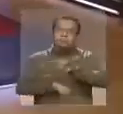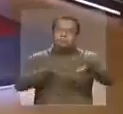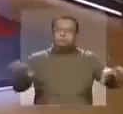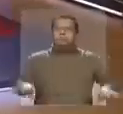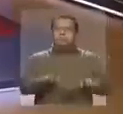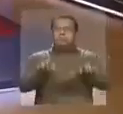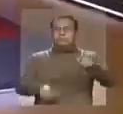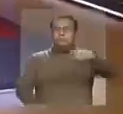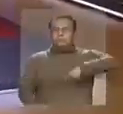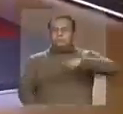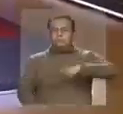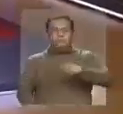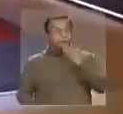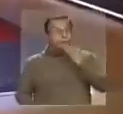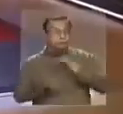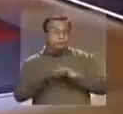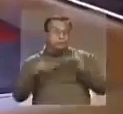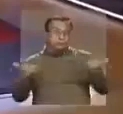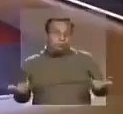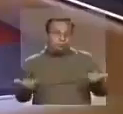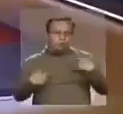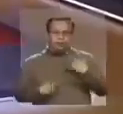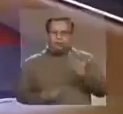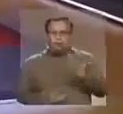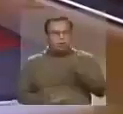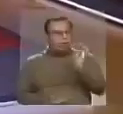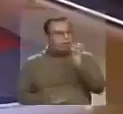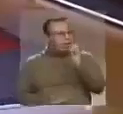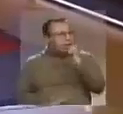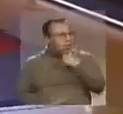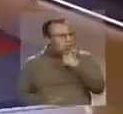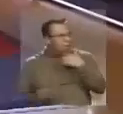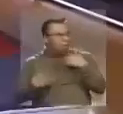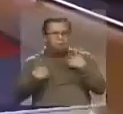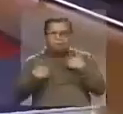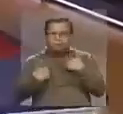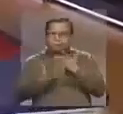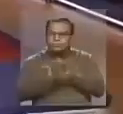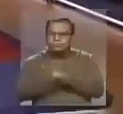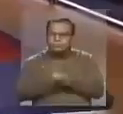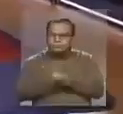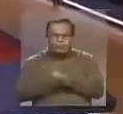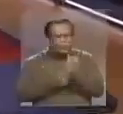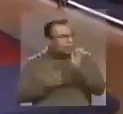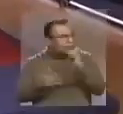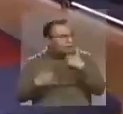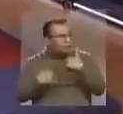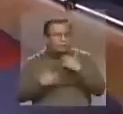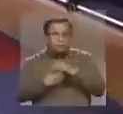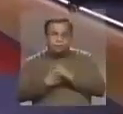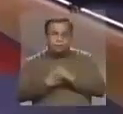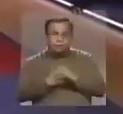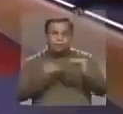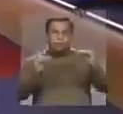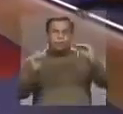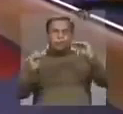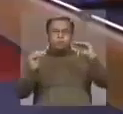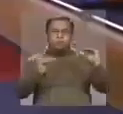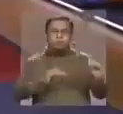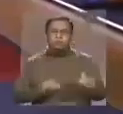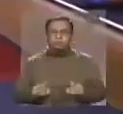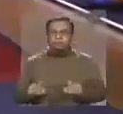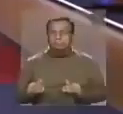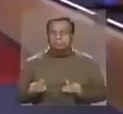se necesitan. Porque cuando hablamos de víctimas, yo siento que las personas ponen en una condición como baja a todas